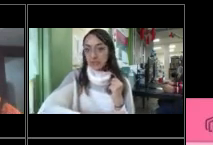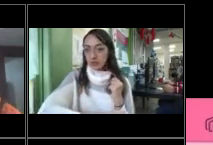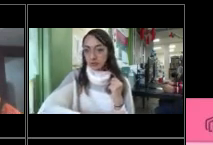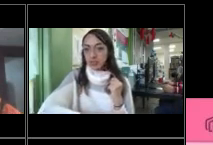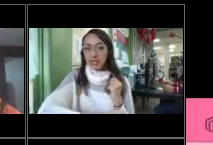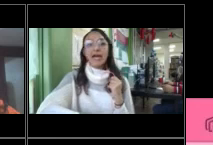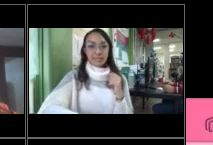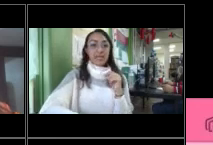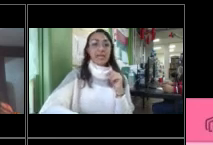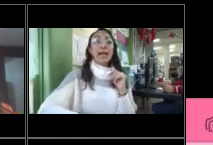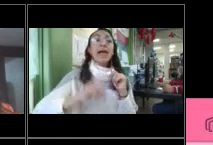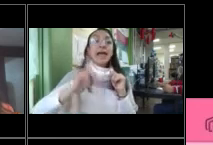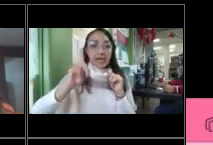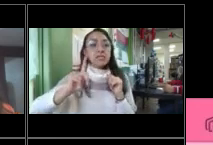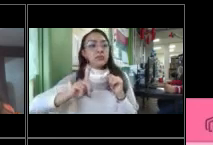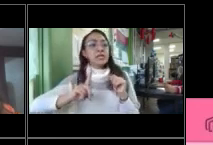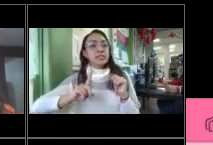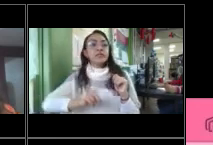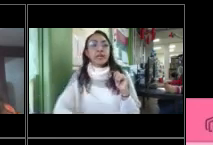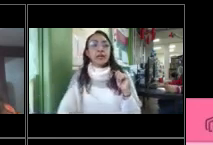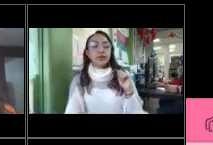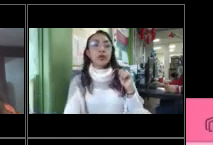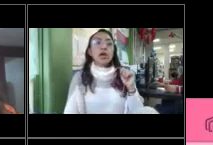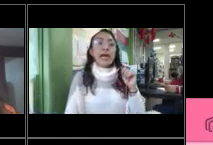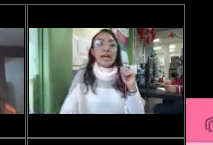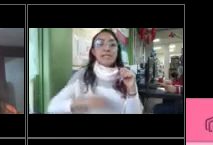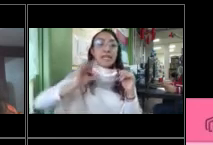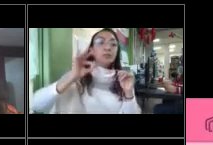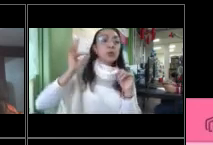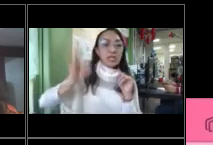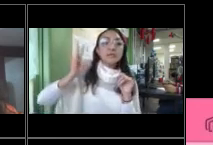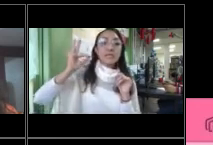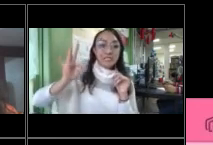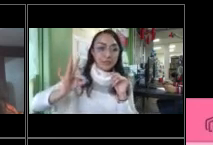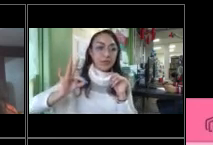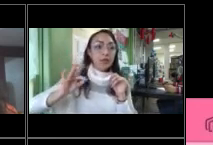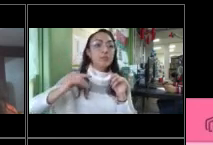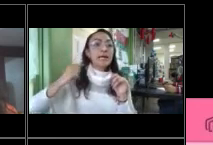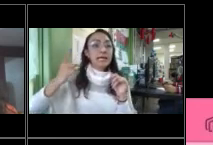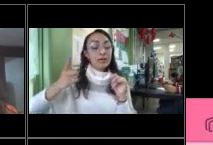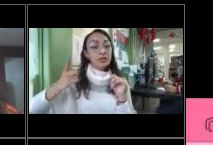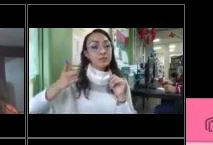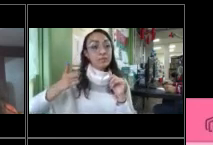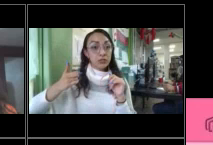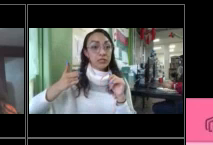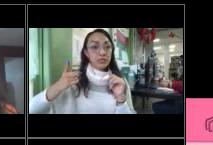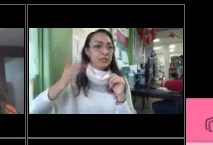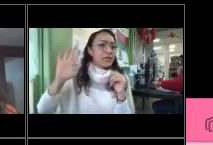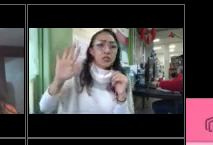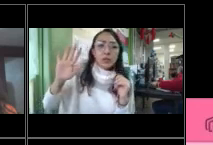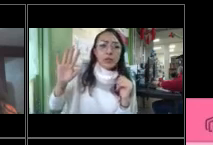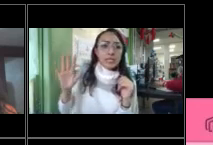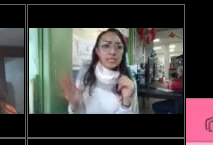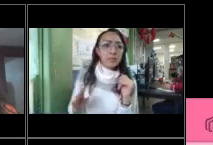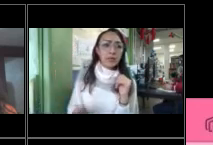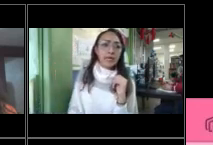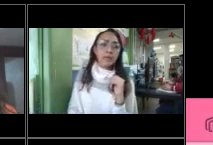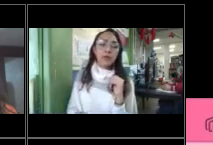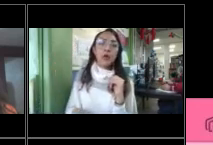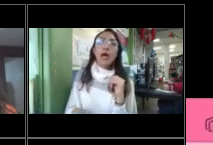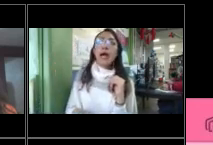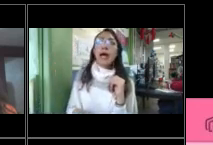en vasito, ¿no? Ahí está. Ese es un clasificador. Ser muy específico para que la otra persona entienda. Yo puedo